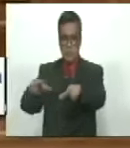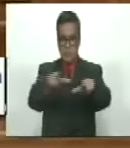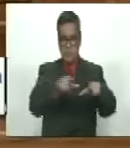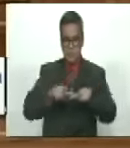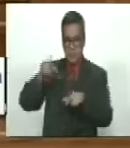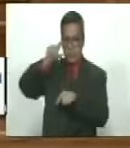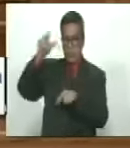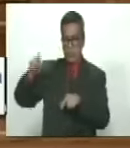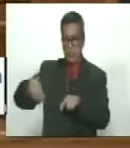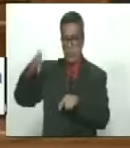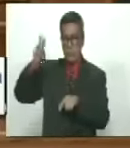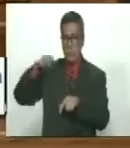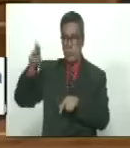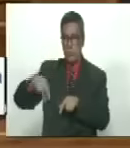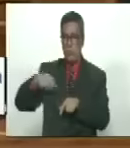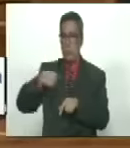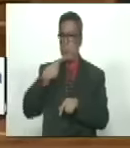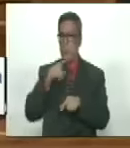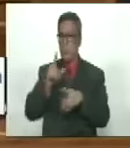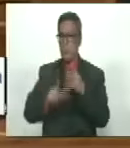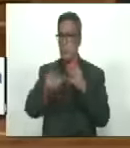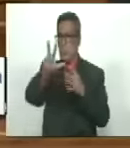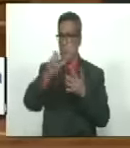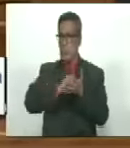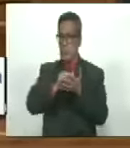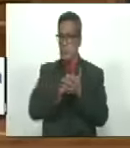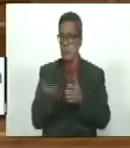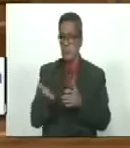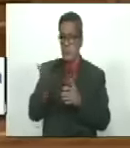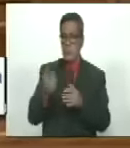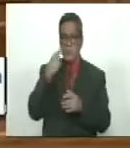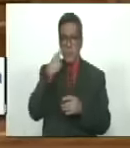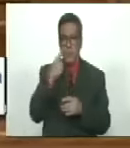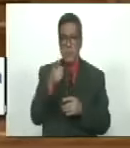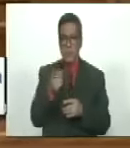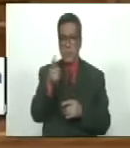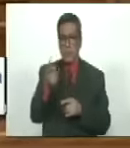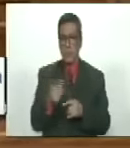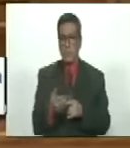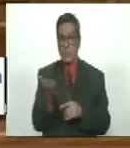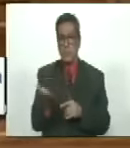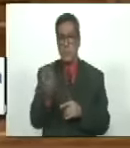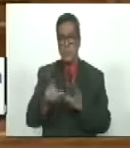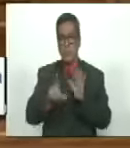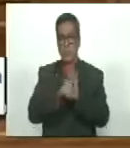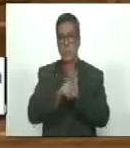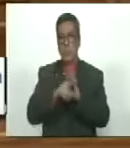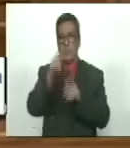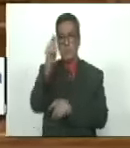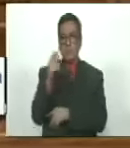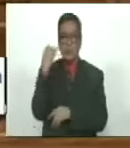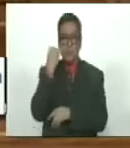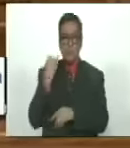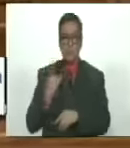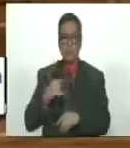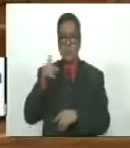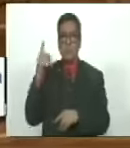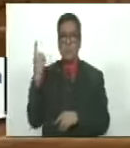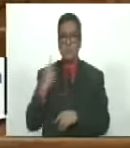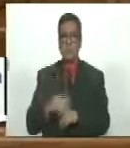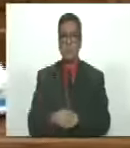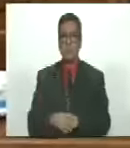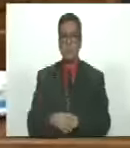Esequiba. Y mencioné estos tres artículos porque es importante que veamos la esencia de esta ley. Adelante la diputada Iris Varela.